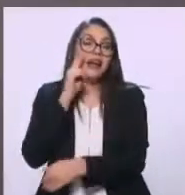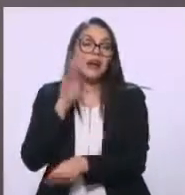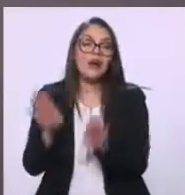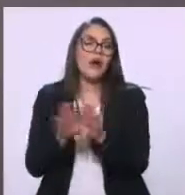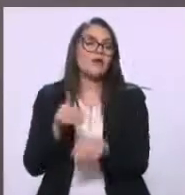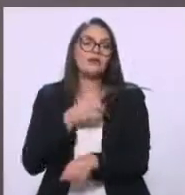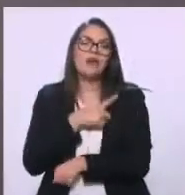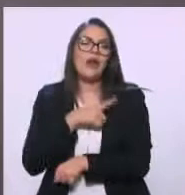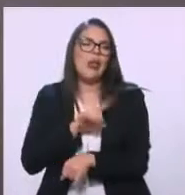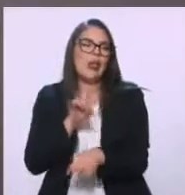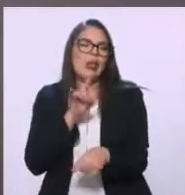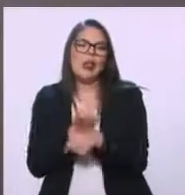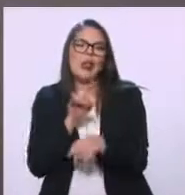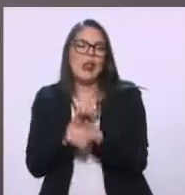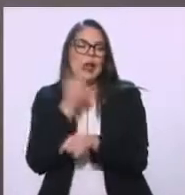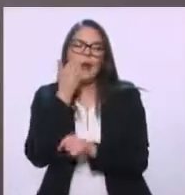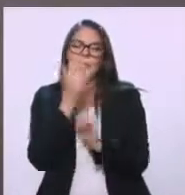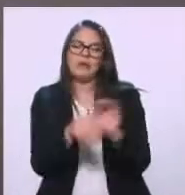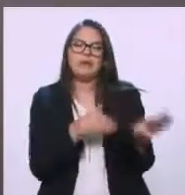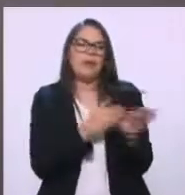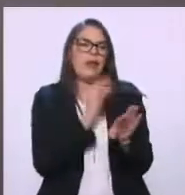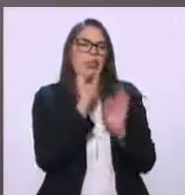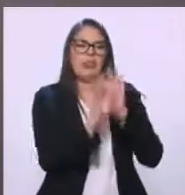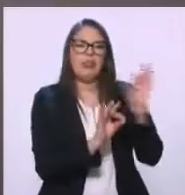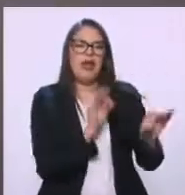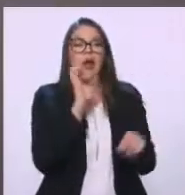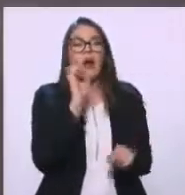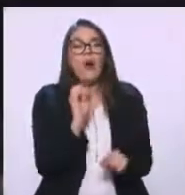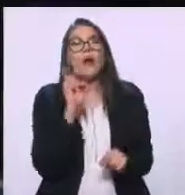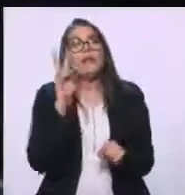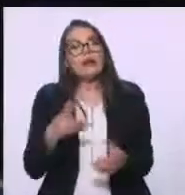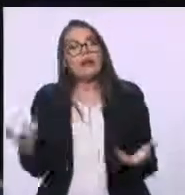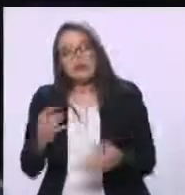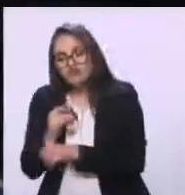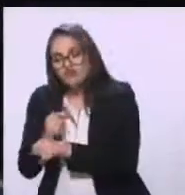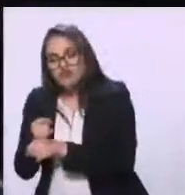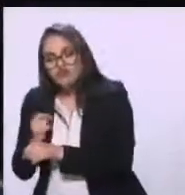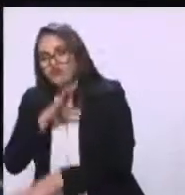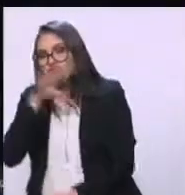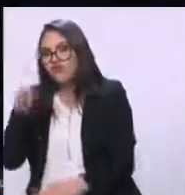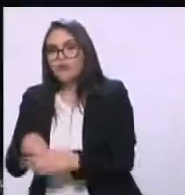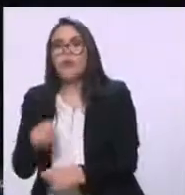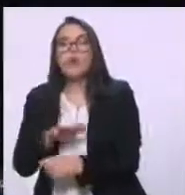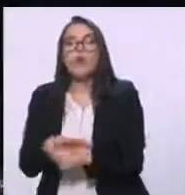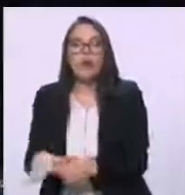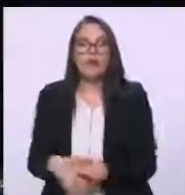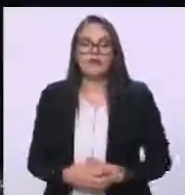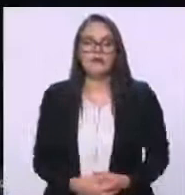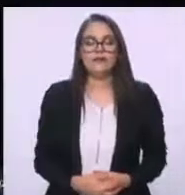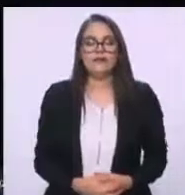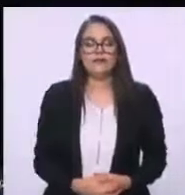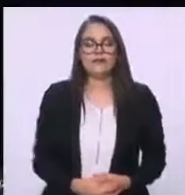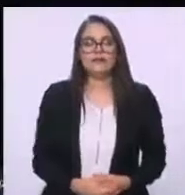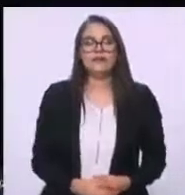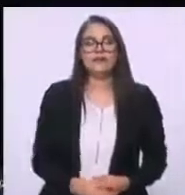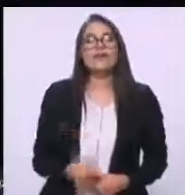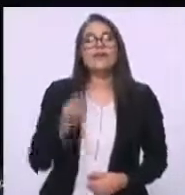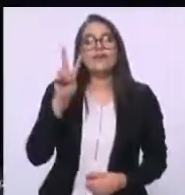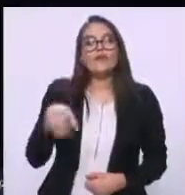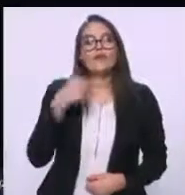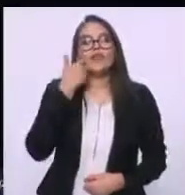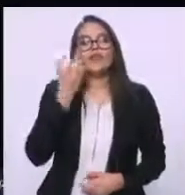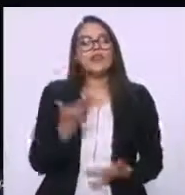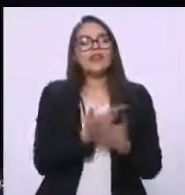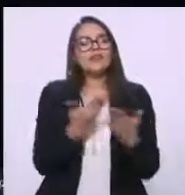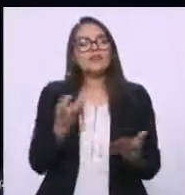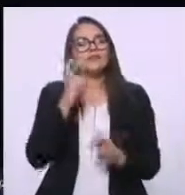montaje de comunicación o una operación de desinformación. Y es que las instituciones atacadas son principalmente financieras. Me parece que el día de hoy